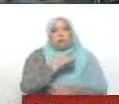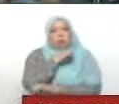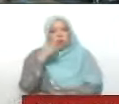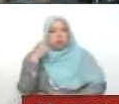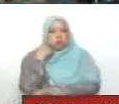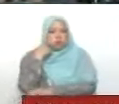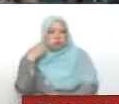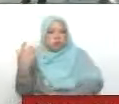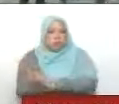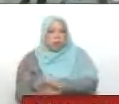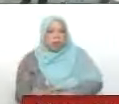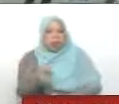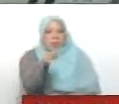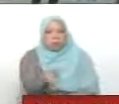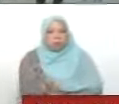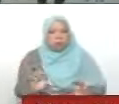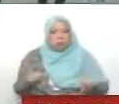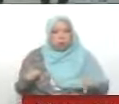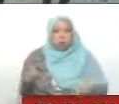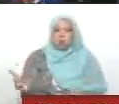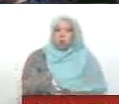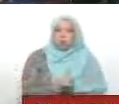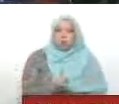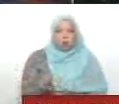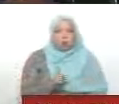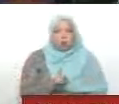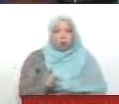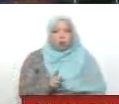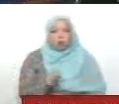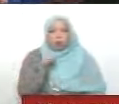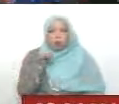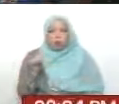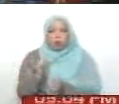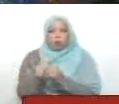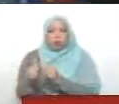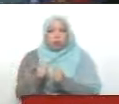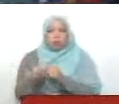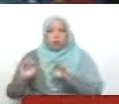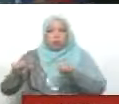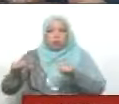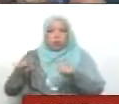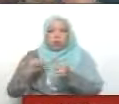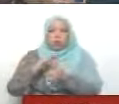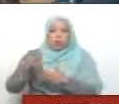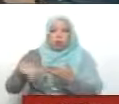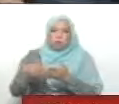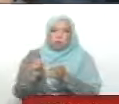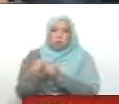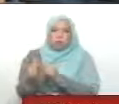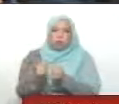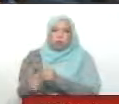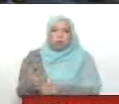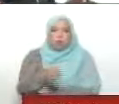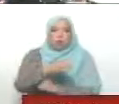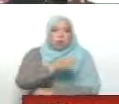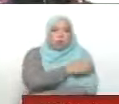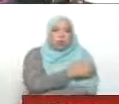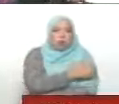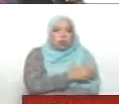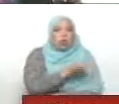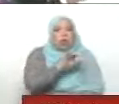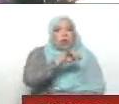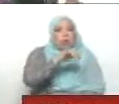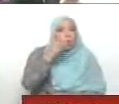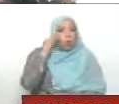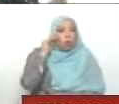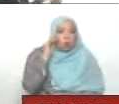derecha fascista. Ah, porque Maduro declaró el deporte motopirueta, deporte nacional, salieron los fascistas por las redes